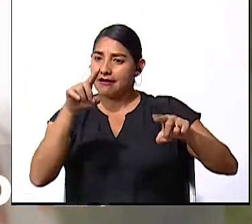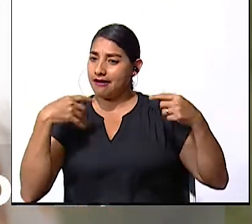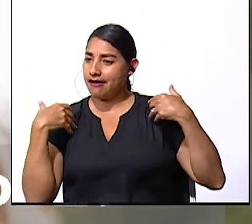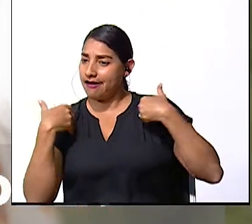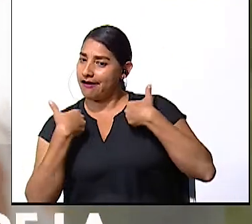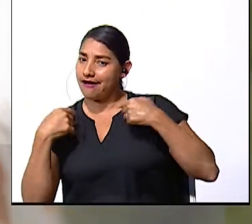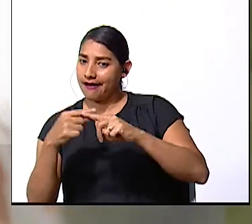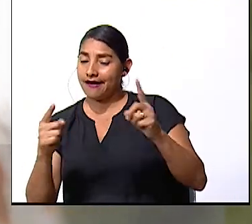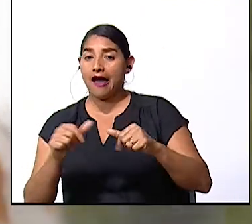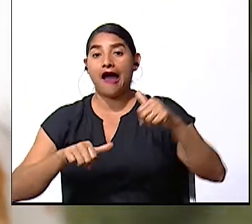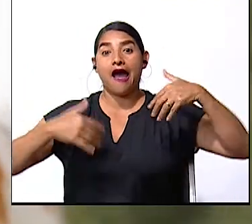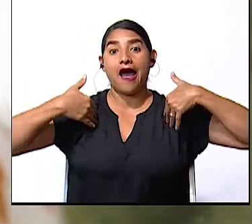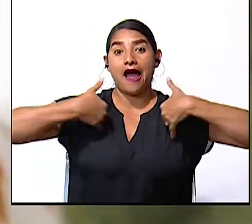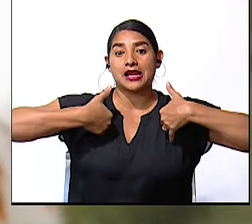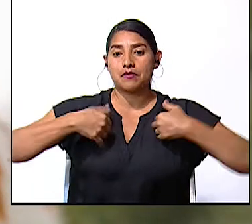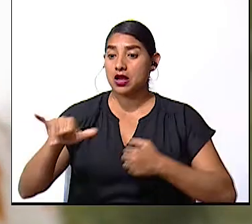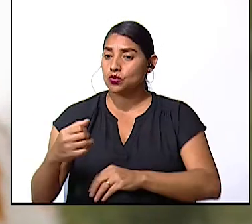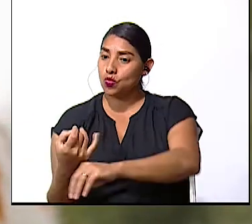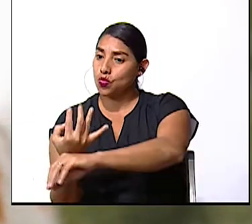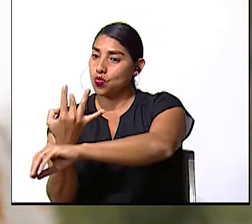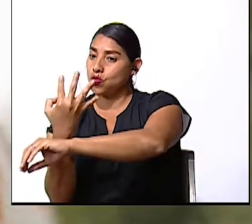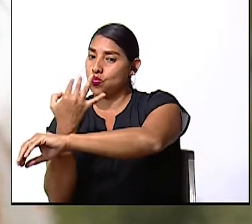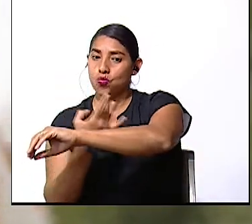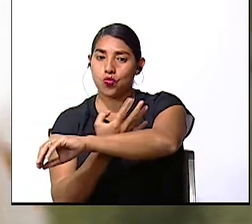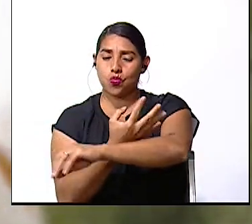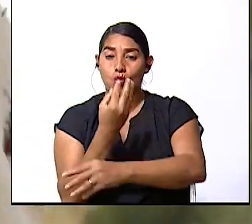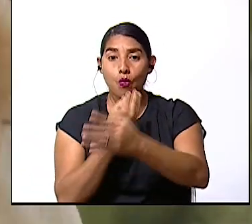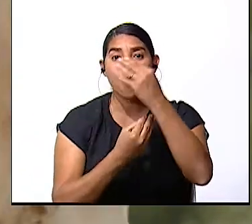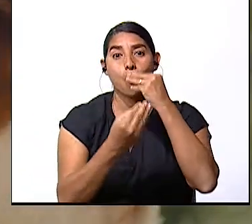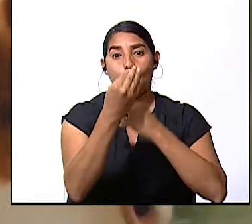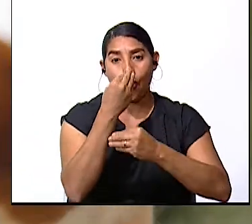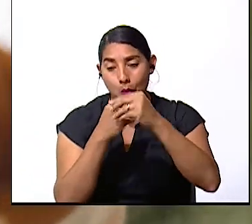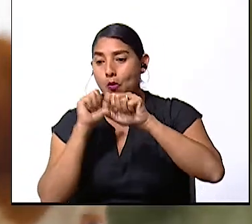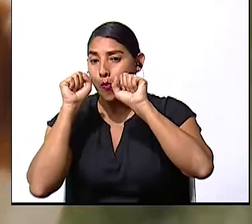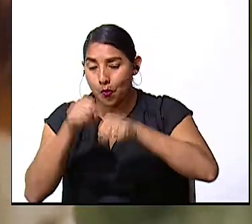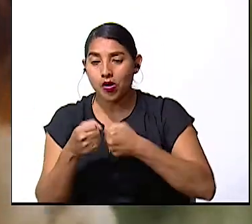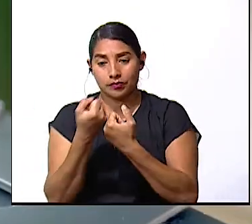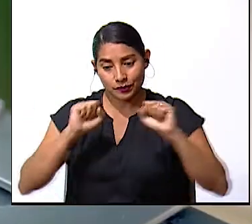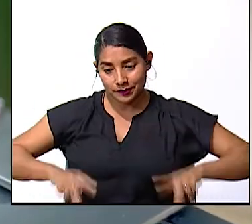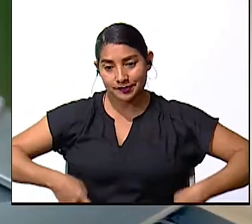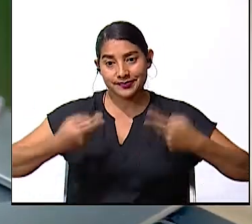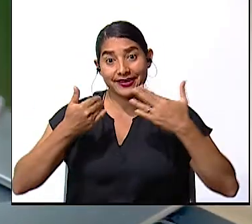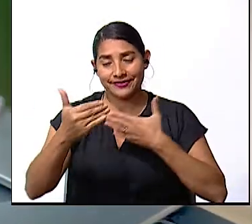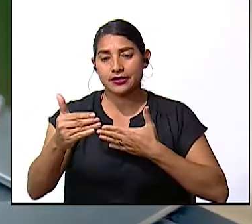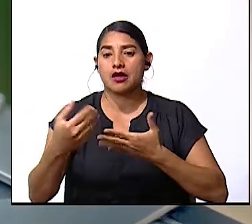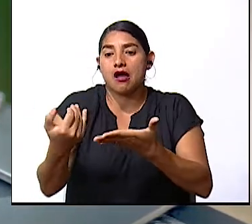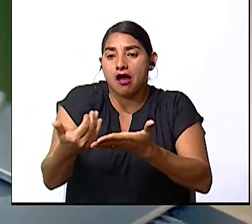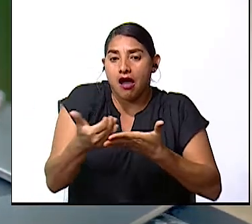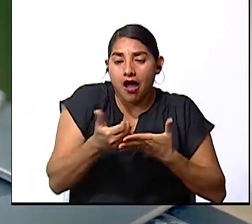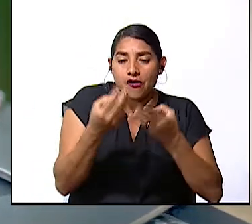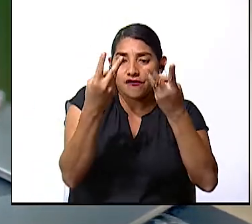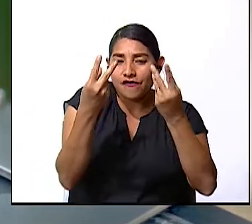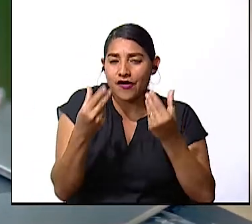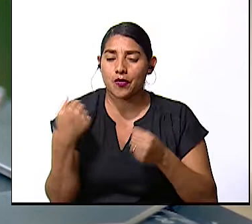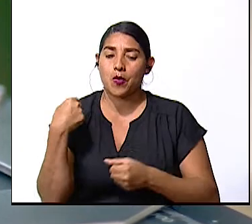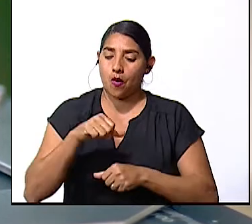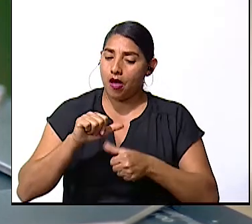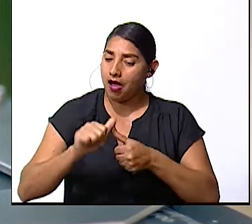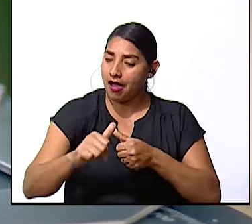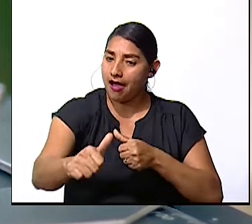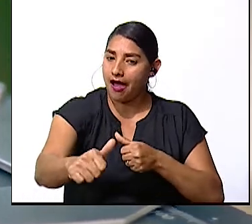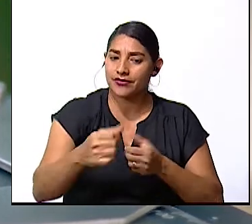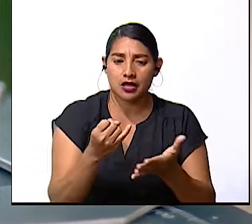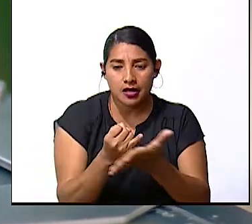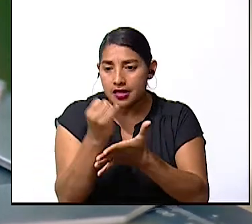animales. Tanto animales como plantas son una fuente de alimento para que podamos sobrevivir. Nos facilitan recursos para avanzar en